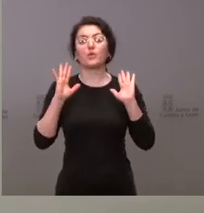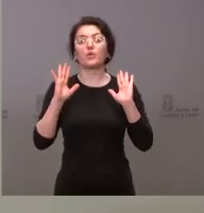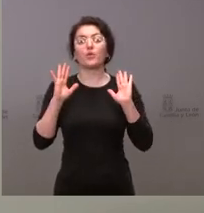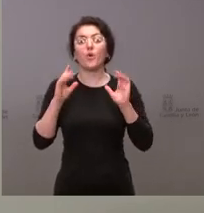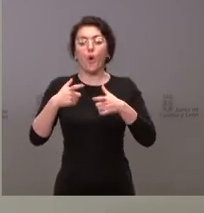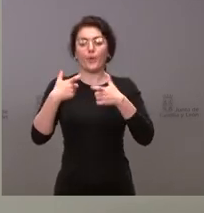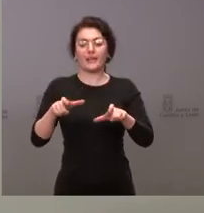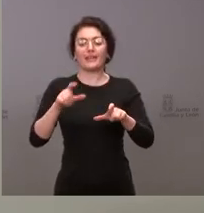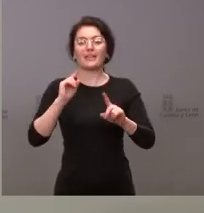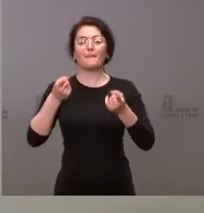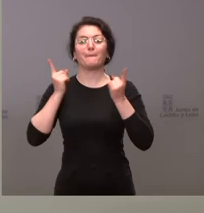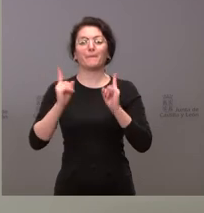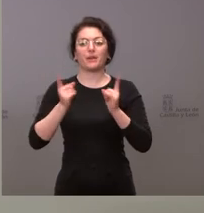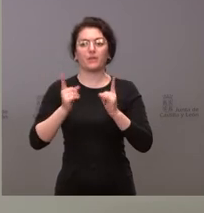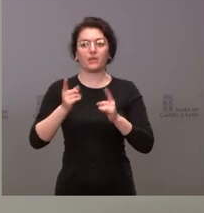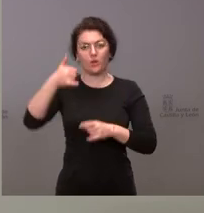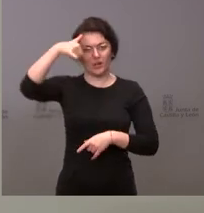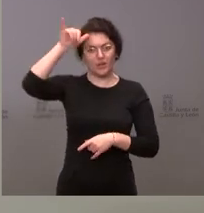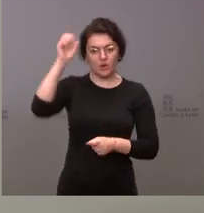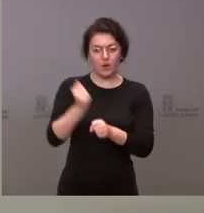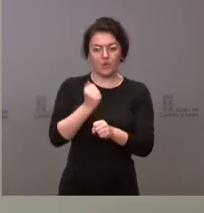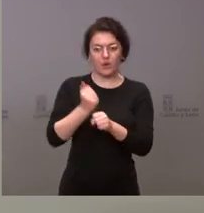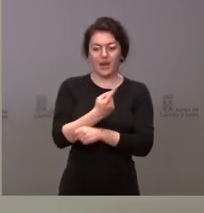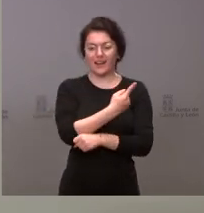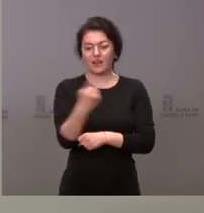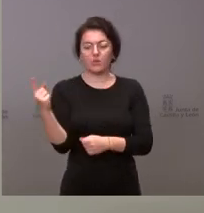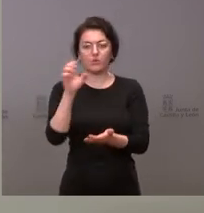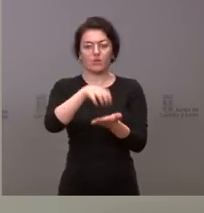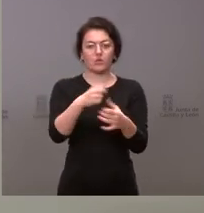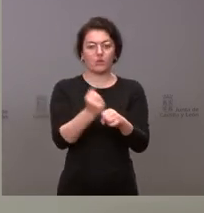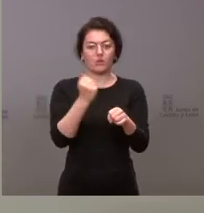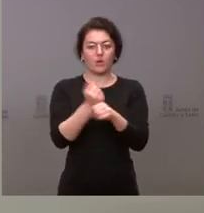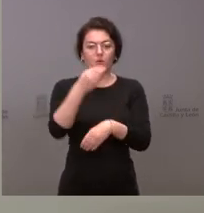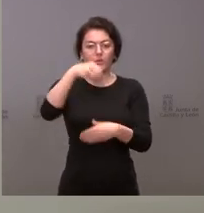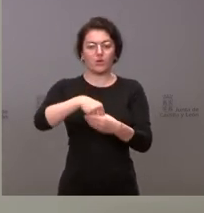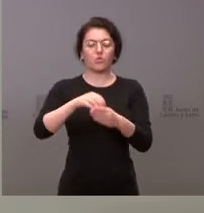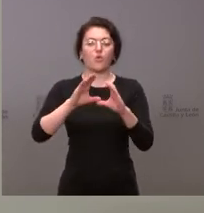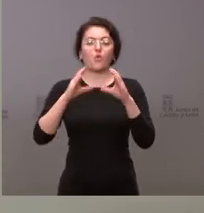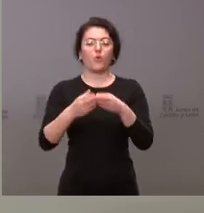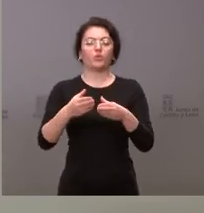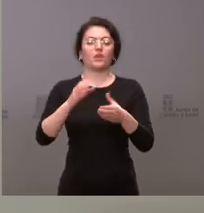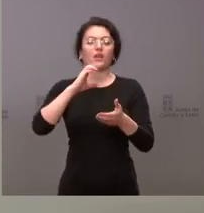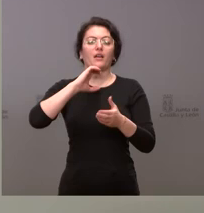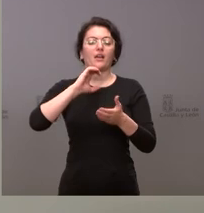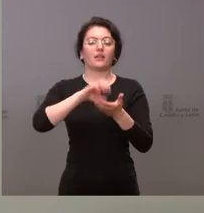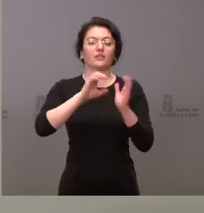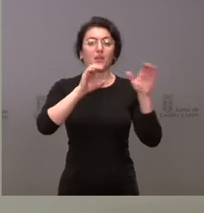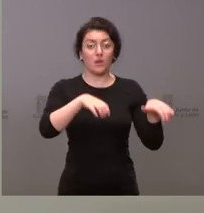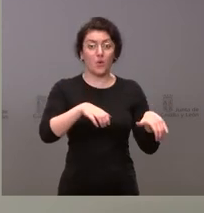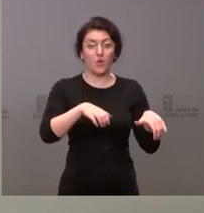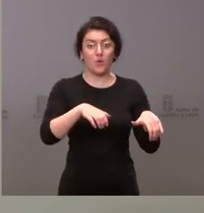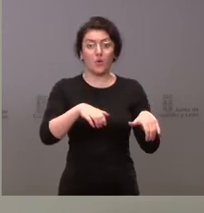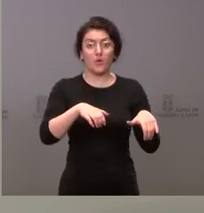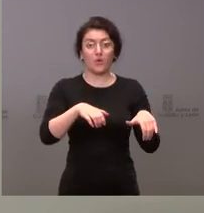riesgos laborales en cada uno de esos centros de trabajo de la junta de castilla y león pues tomen las decisiones que corresponda en